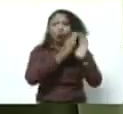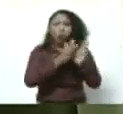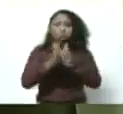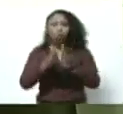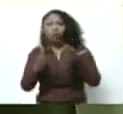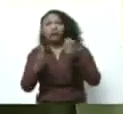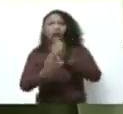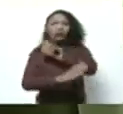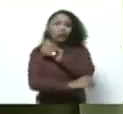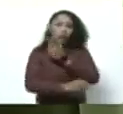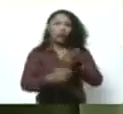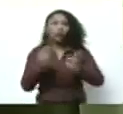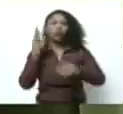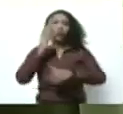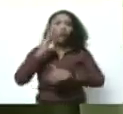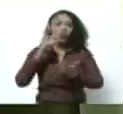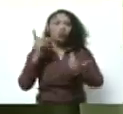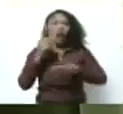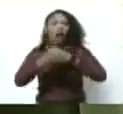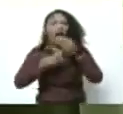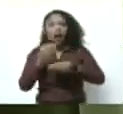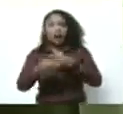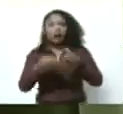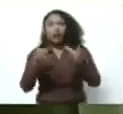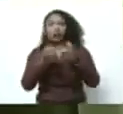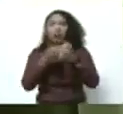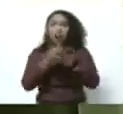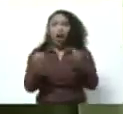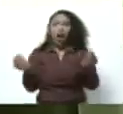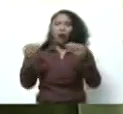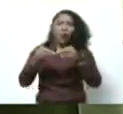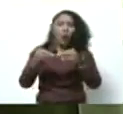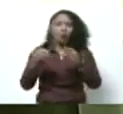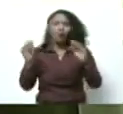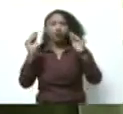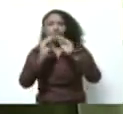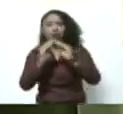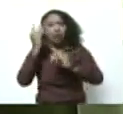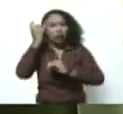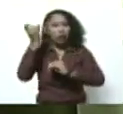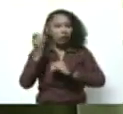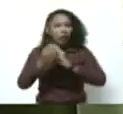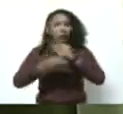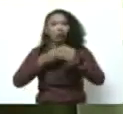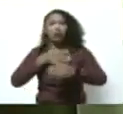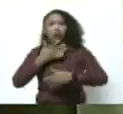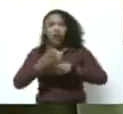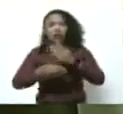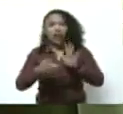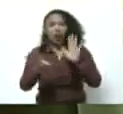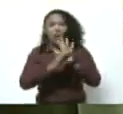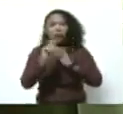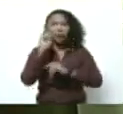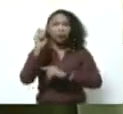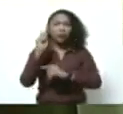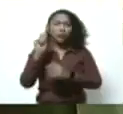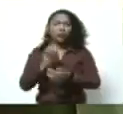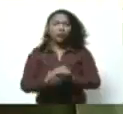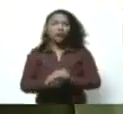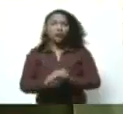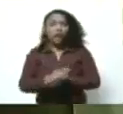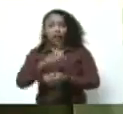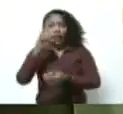a los que hacen delitos comunes, a los que pueden mancillar nuestra Constitución, el